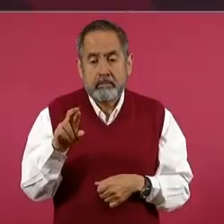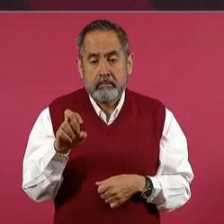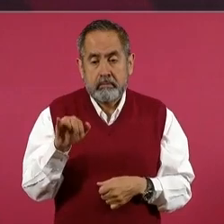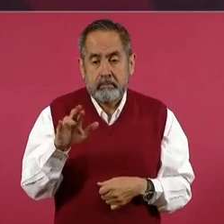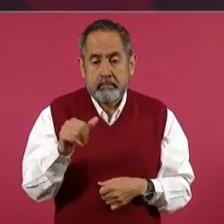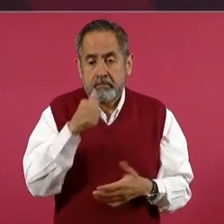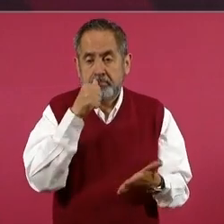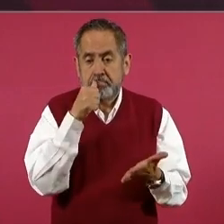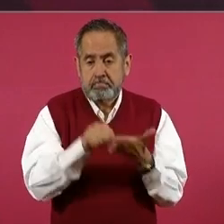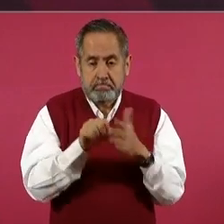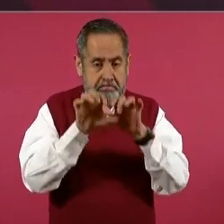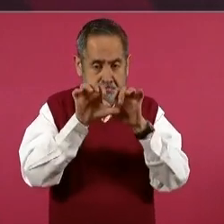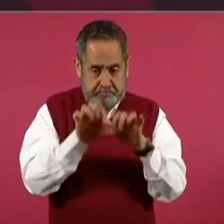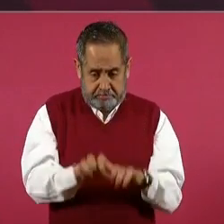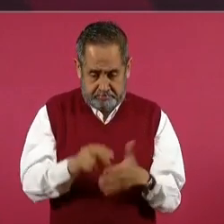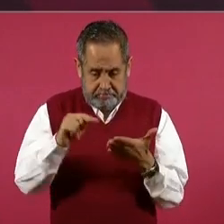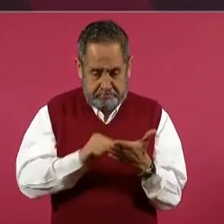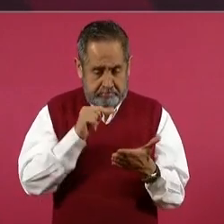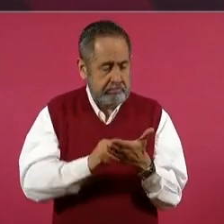una carta,